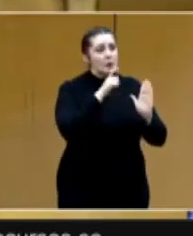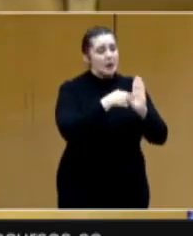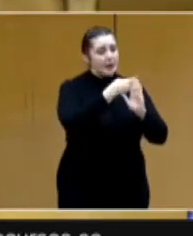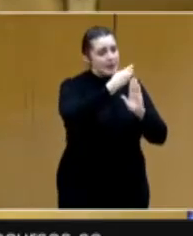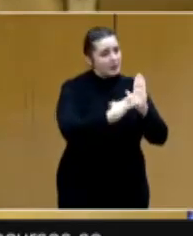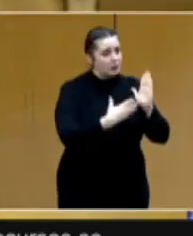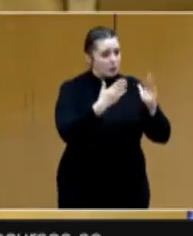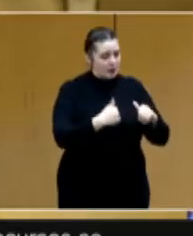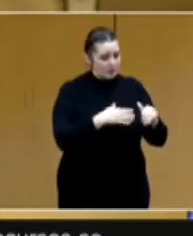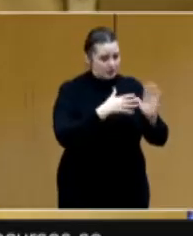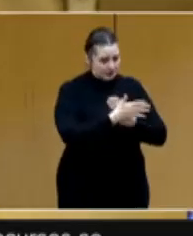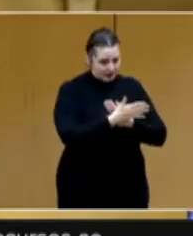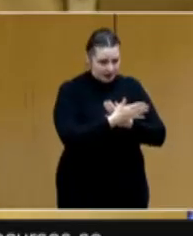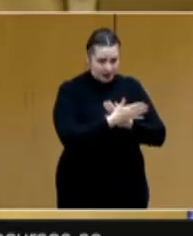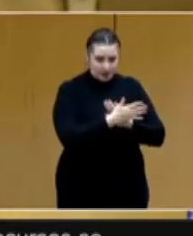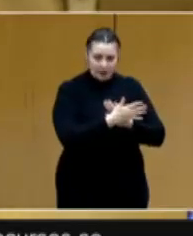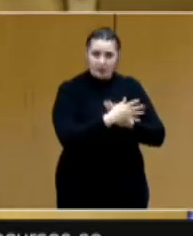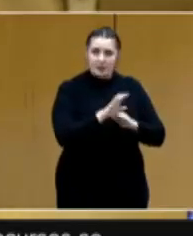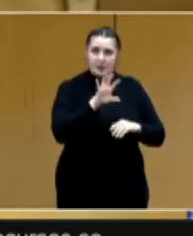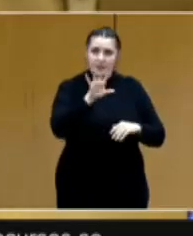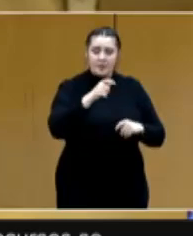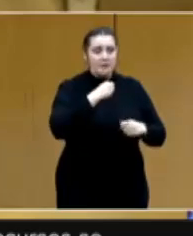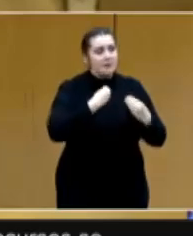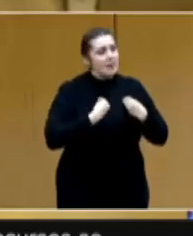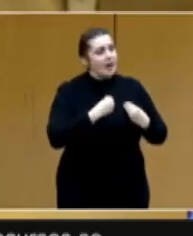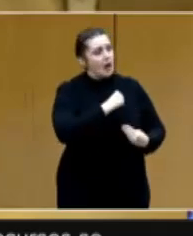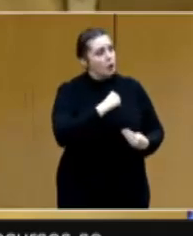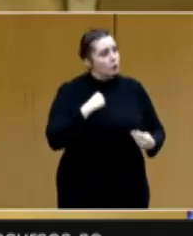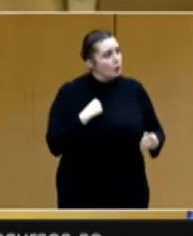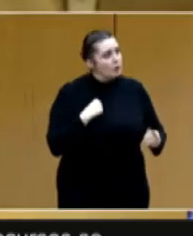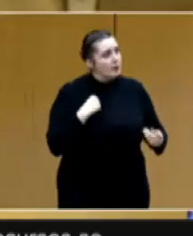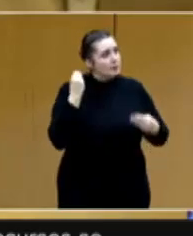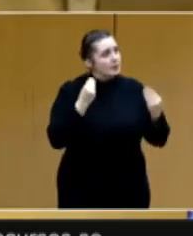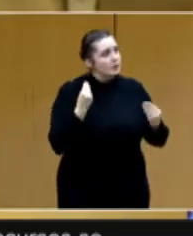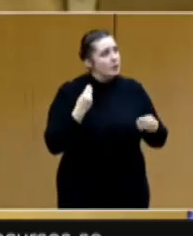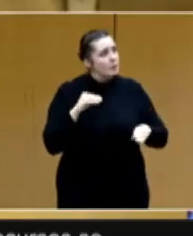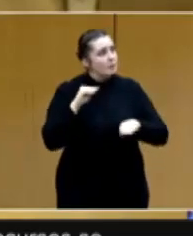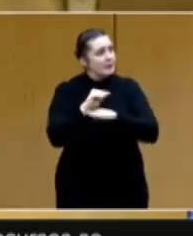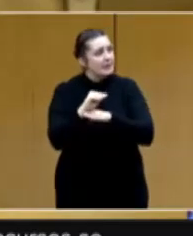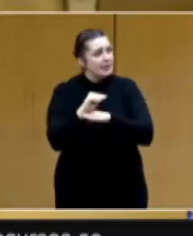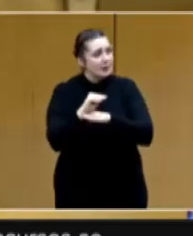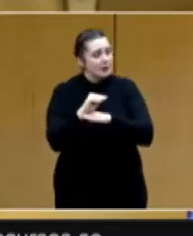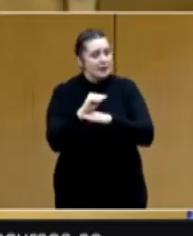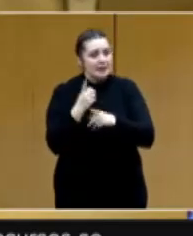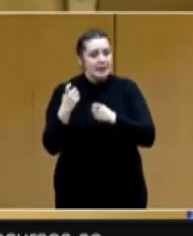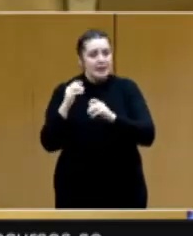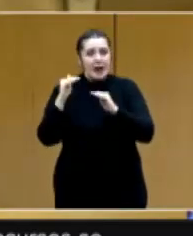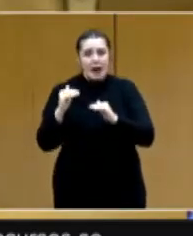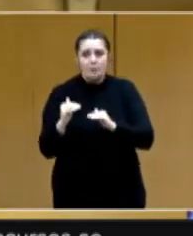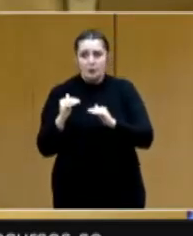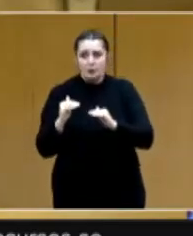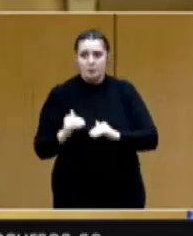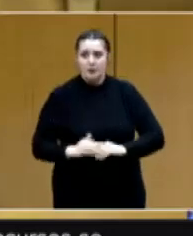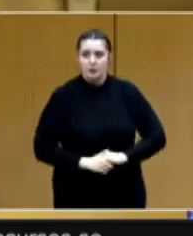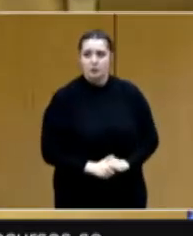conforme avancemos más en un estado que permita una vida Autónoma y que multiplique las prestaciones tendremos menos necesidades de apoyo a la capacidad jurídica a las